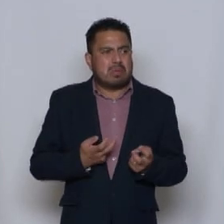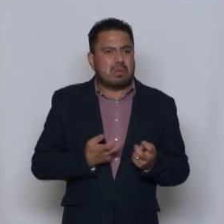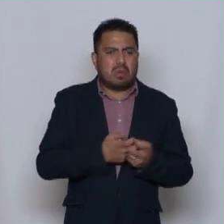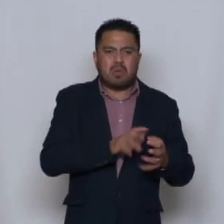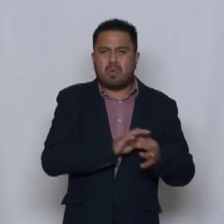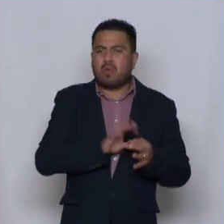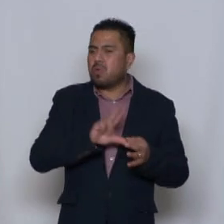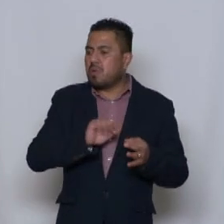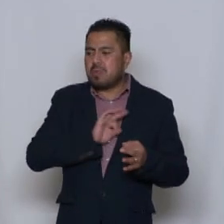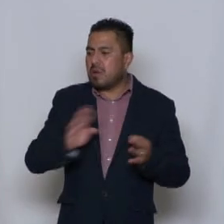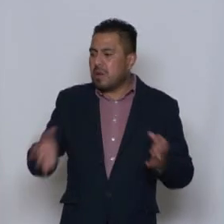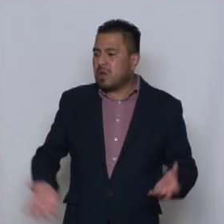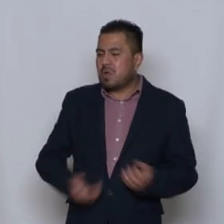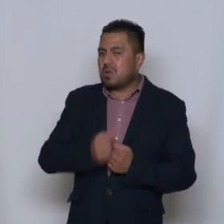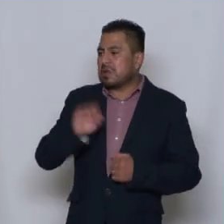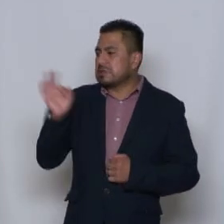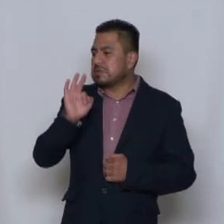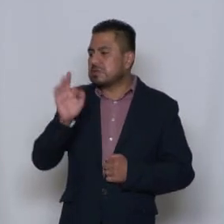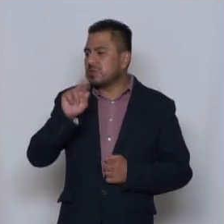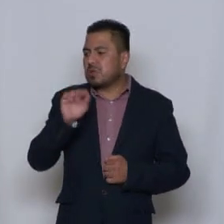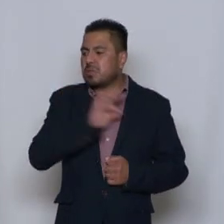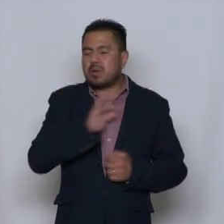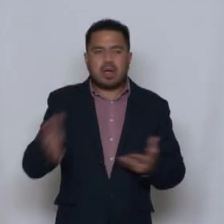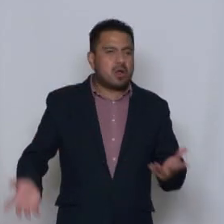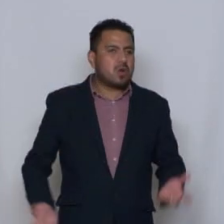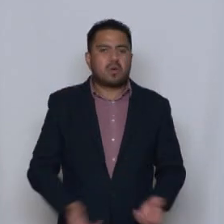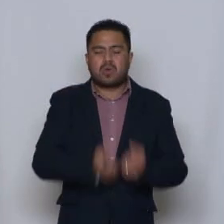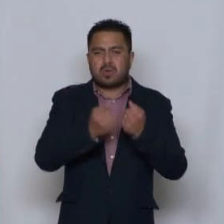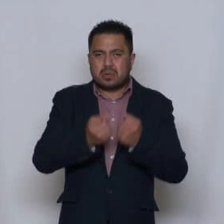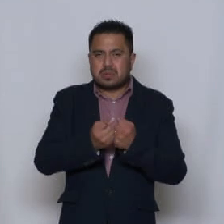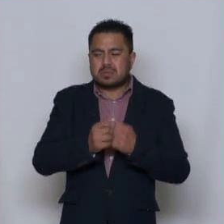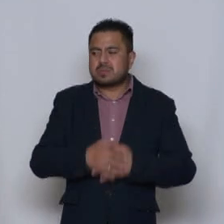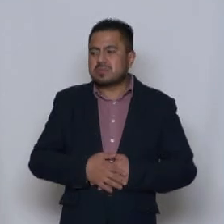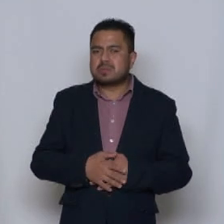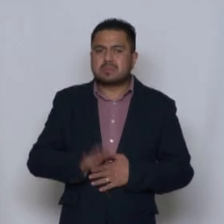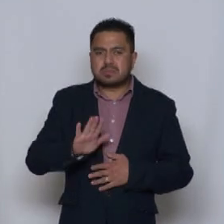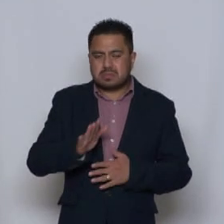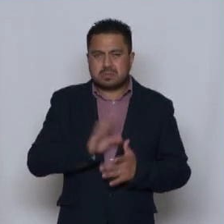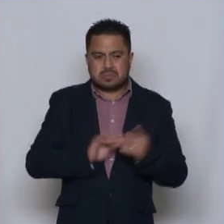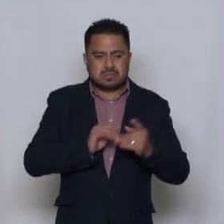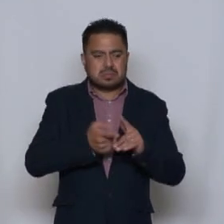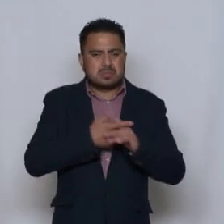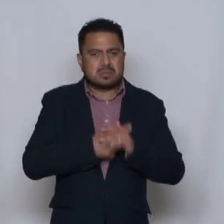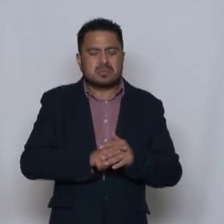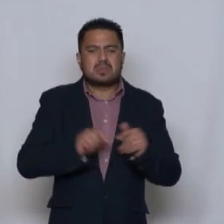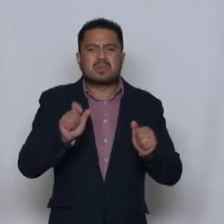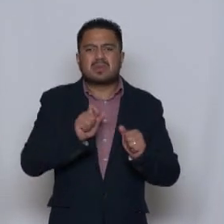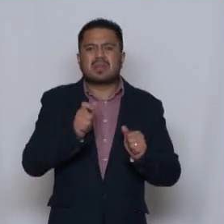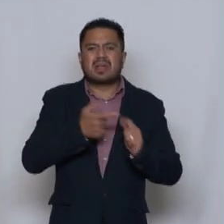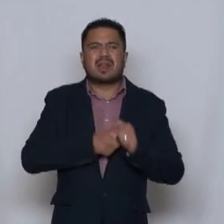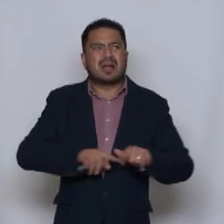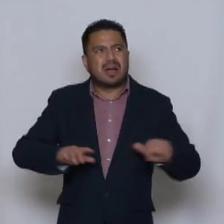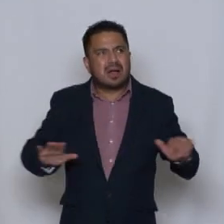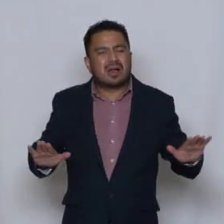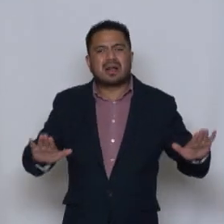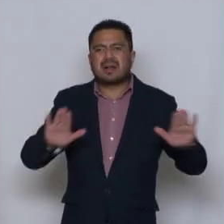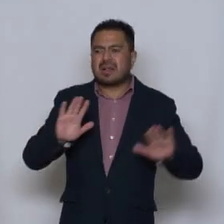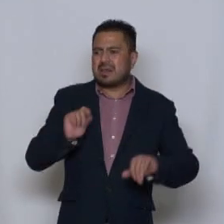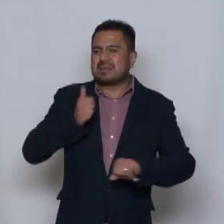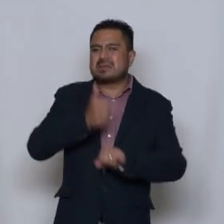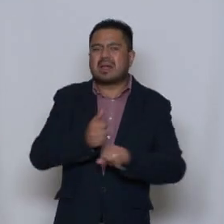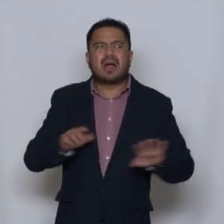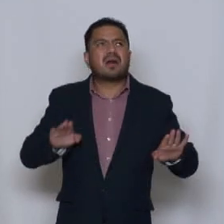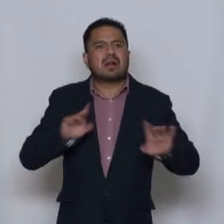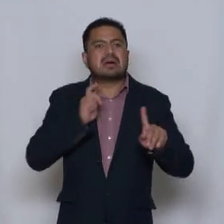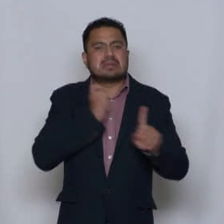lo hemos logrado, posiblemente no lo vamos a lograr. Muy al inicio, cuando se iniciaba la aviación, algunos pioneros de la aviación